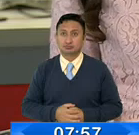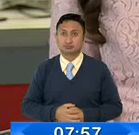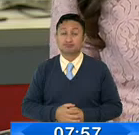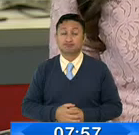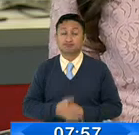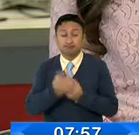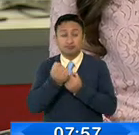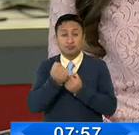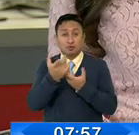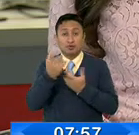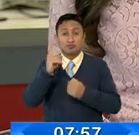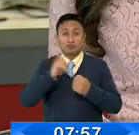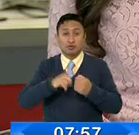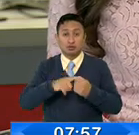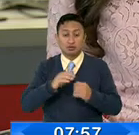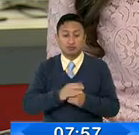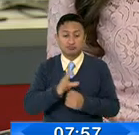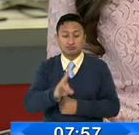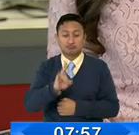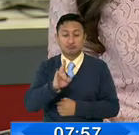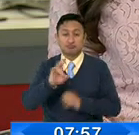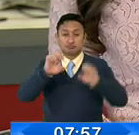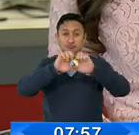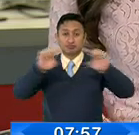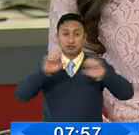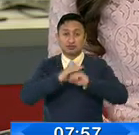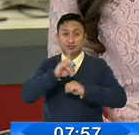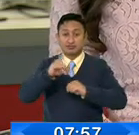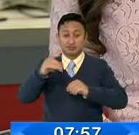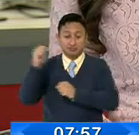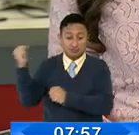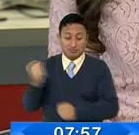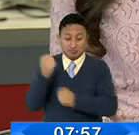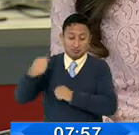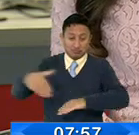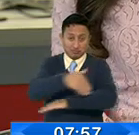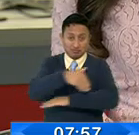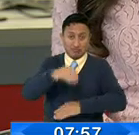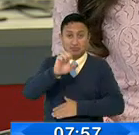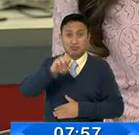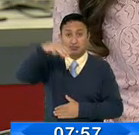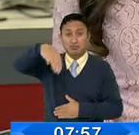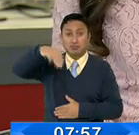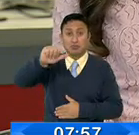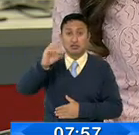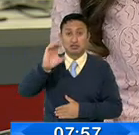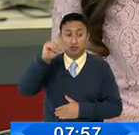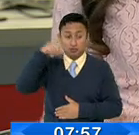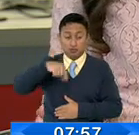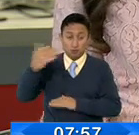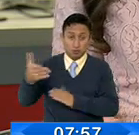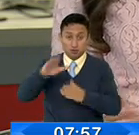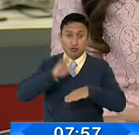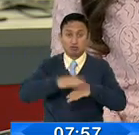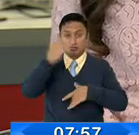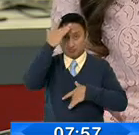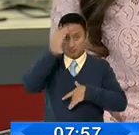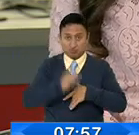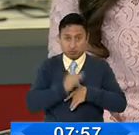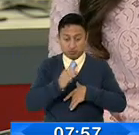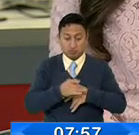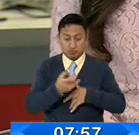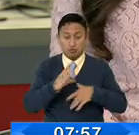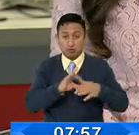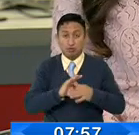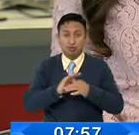Les contamos, pues en Quito, 7 trabajadores de la empresa metropolitana de Aseo y Maceo han fallecido a causa del COVID-19. Sus compañeros realizaron un homenaje